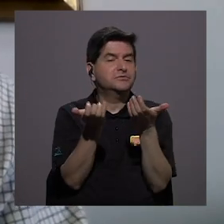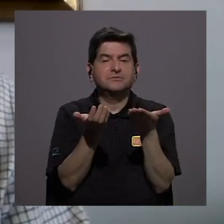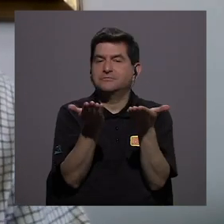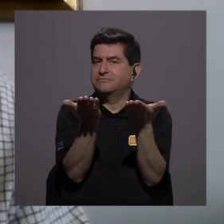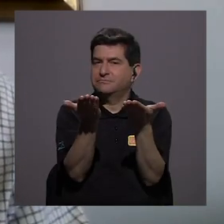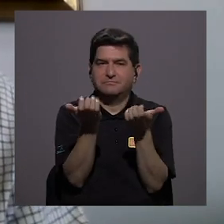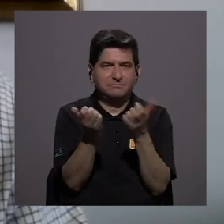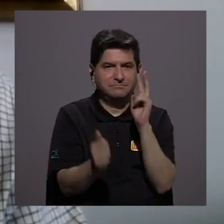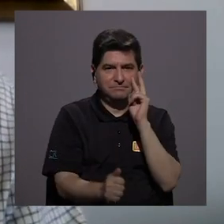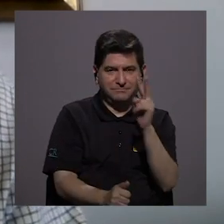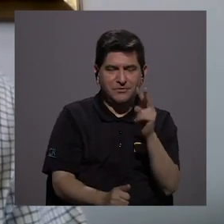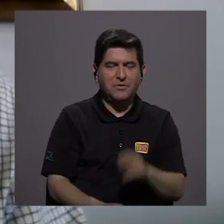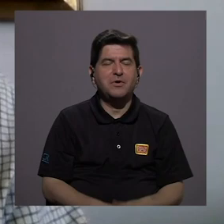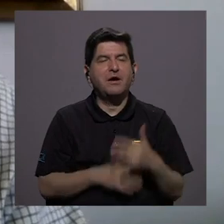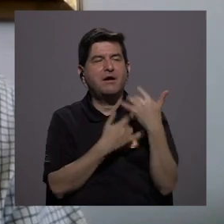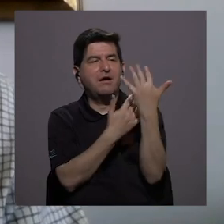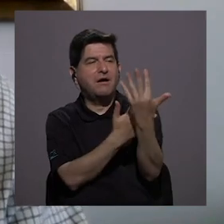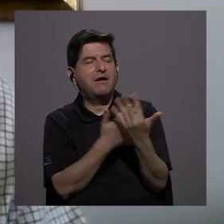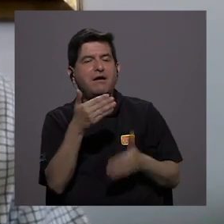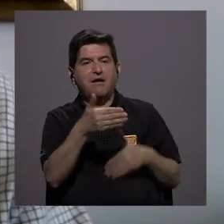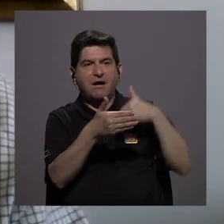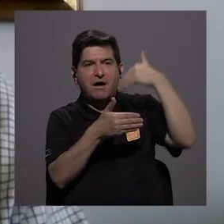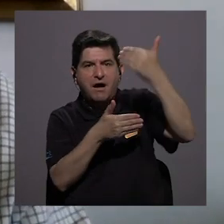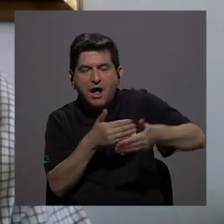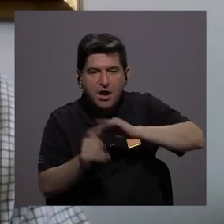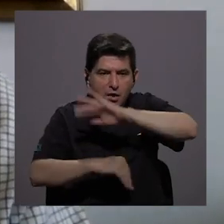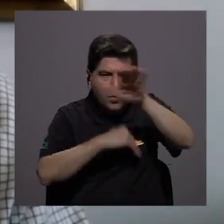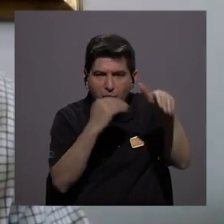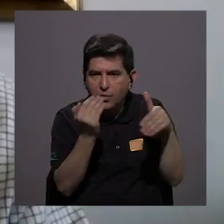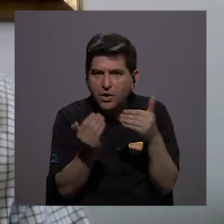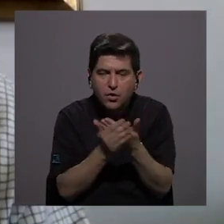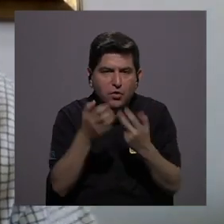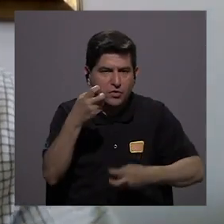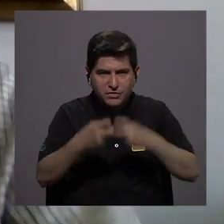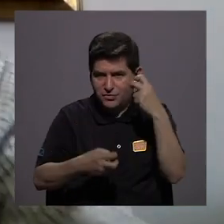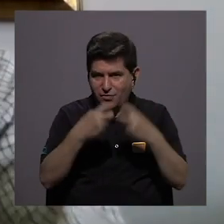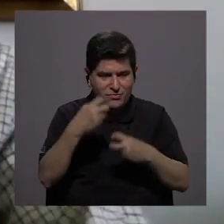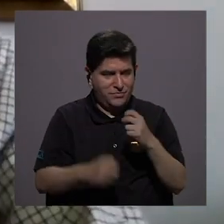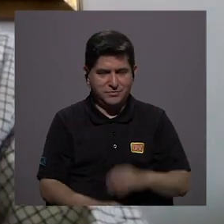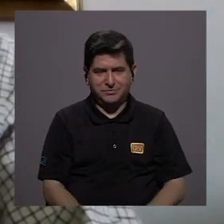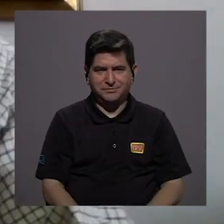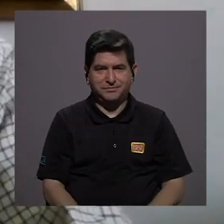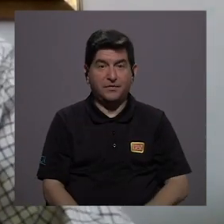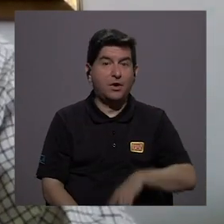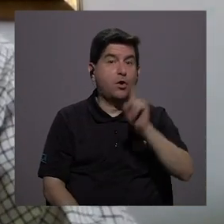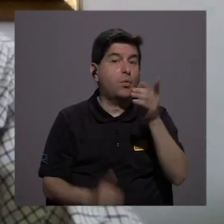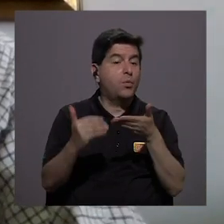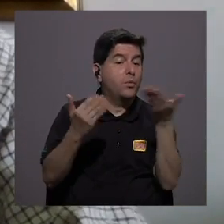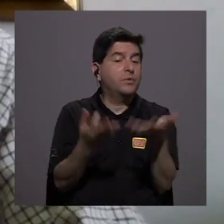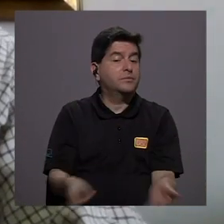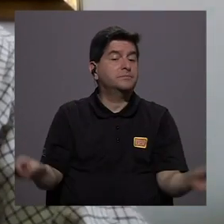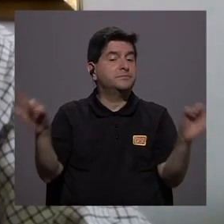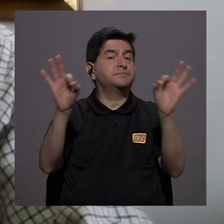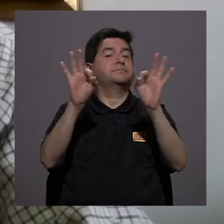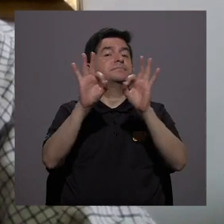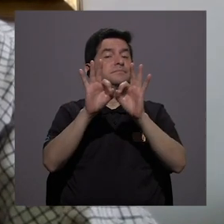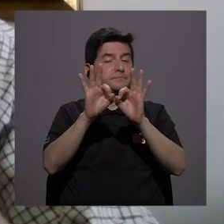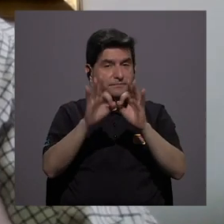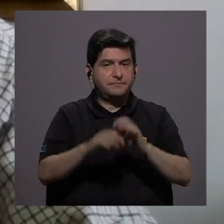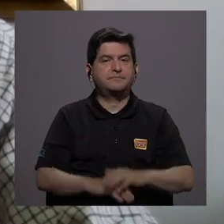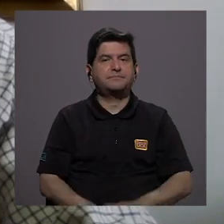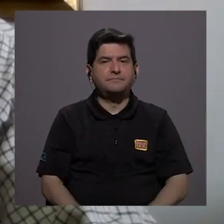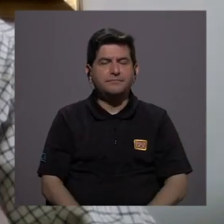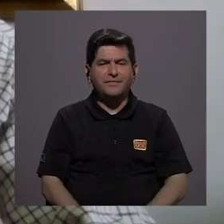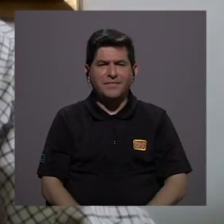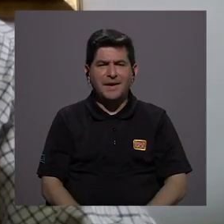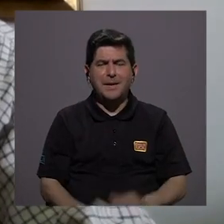verla postergada hasta después de que pasemos todos los problemas, porque una de las cosas importantes va a ser